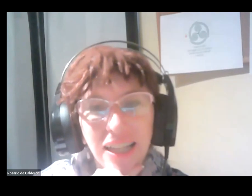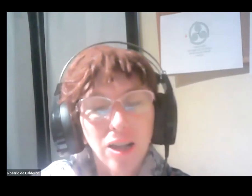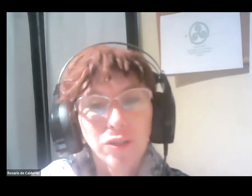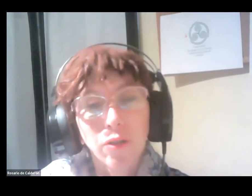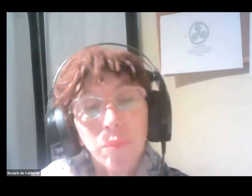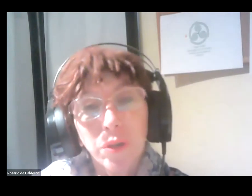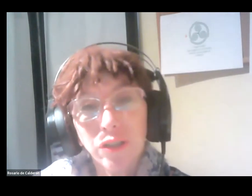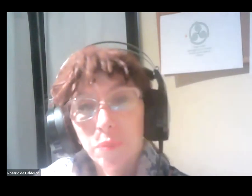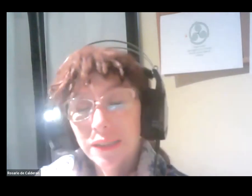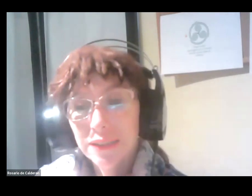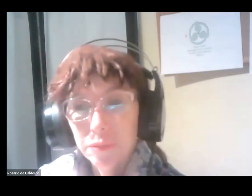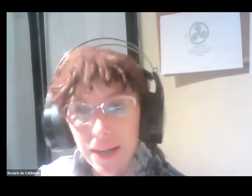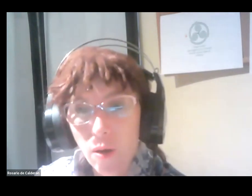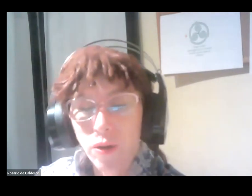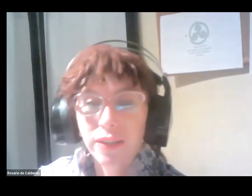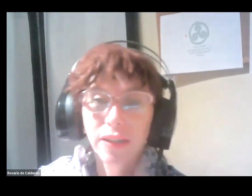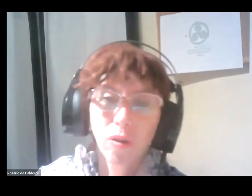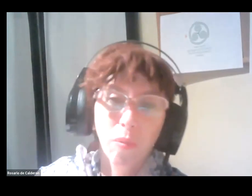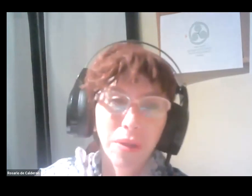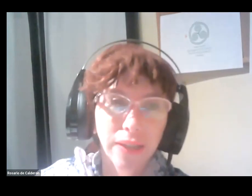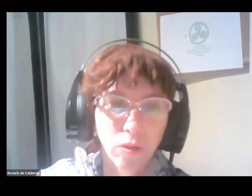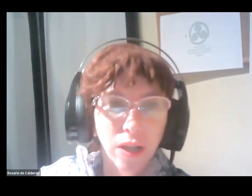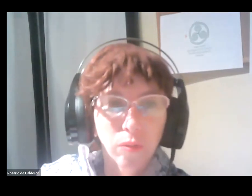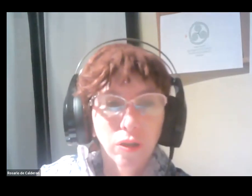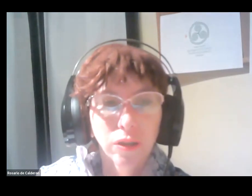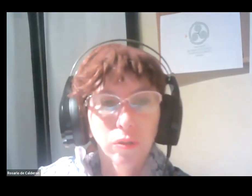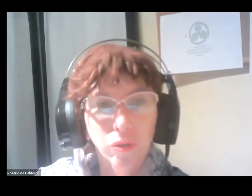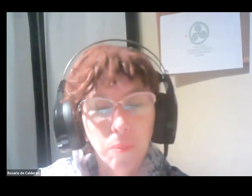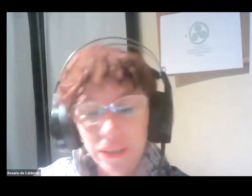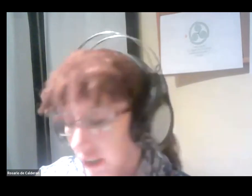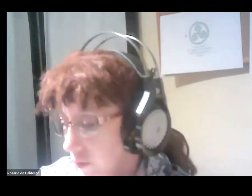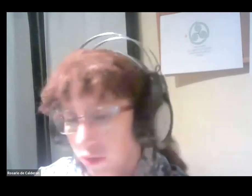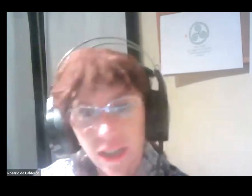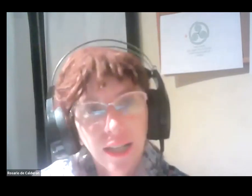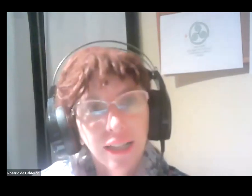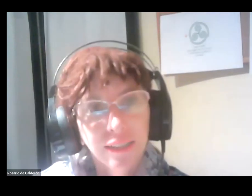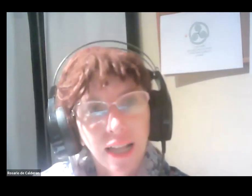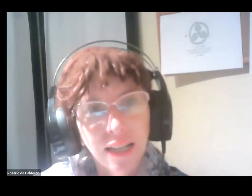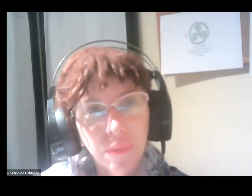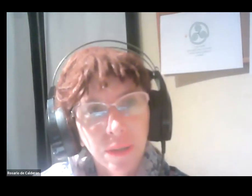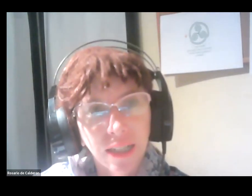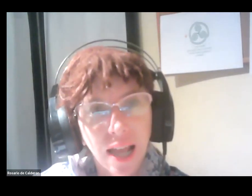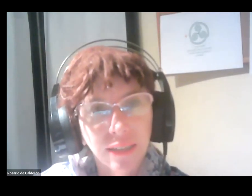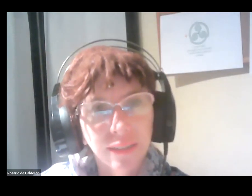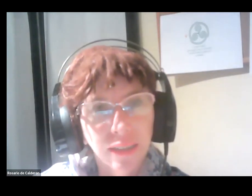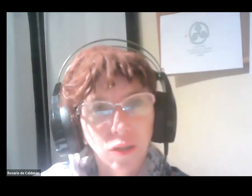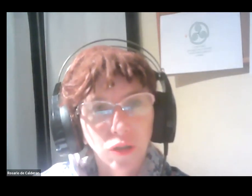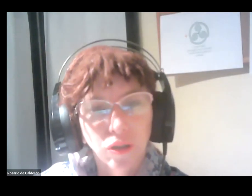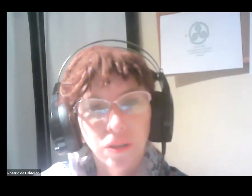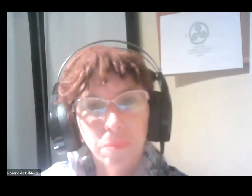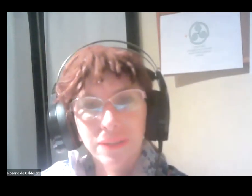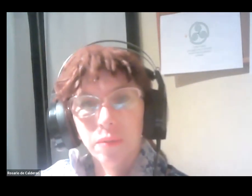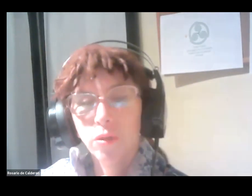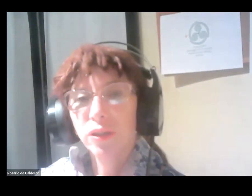los que no han podido participar ahora y si lo conversan con algunos de sus compañeros díganles que mañana antes de que